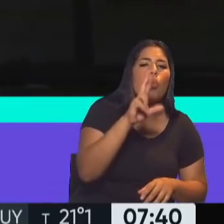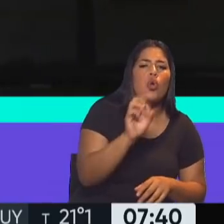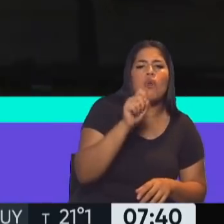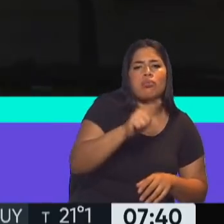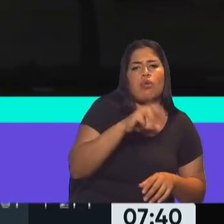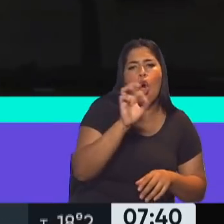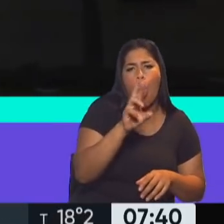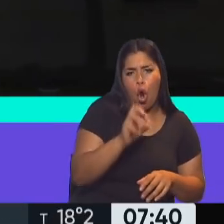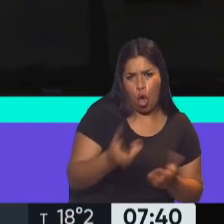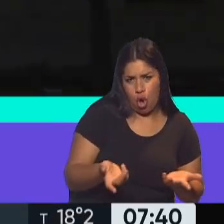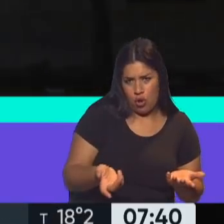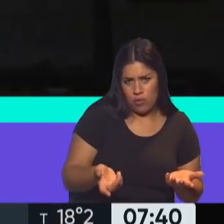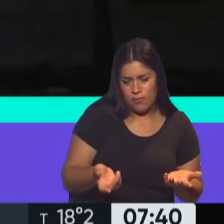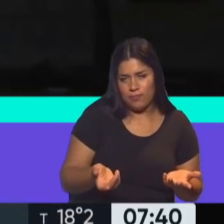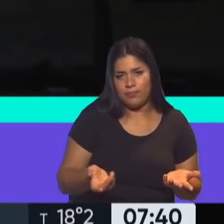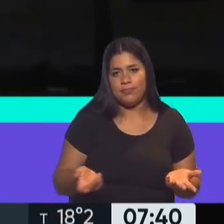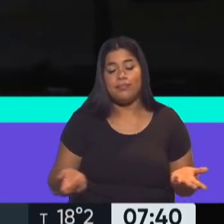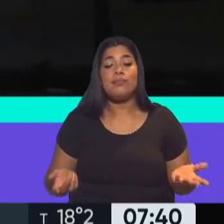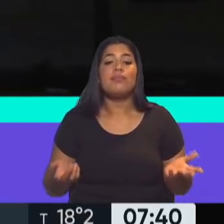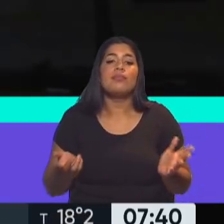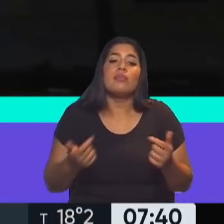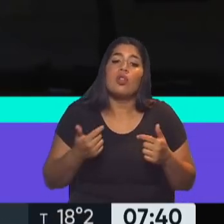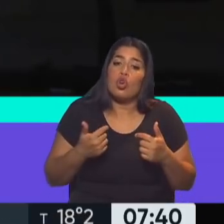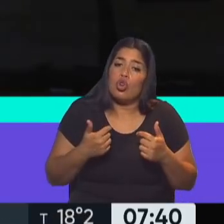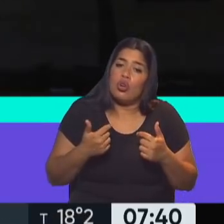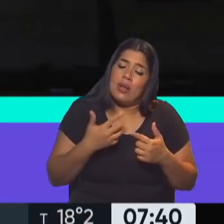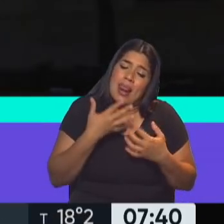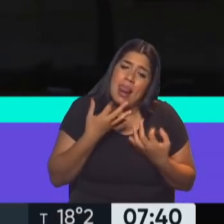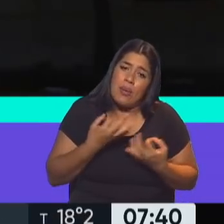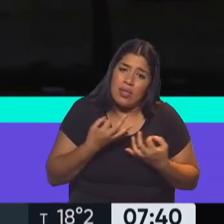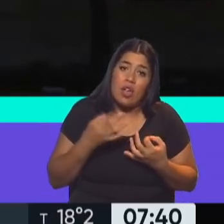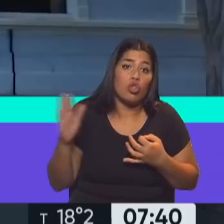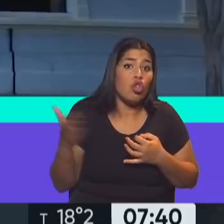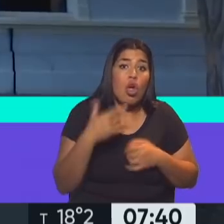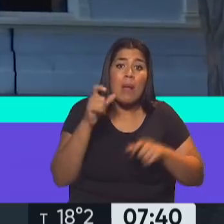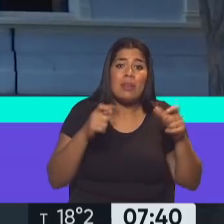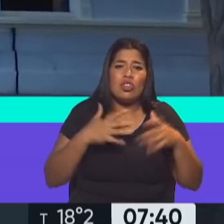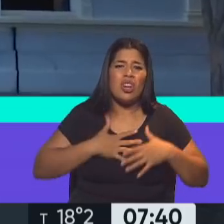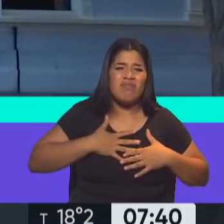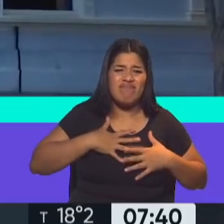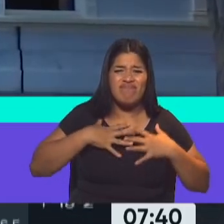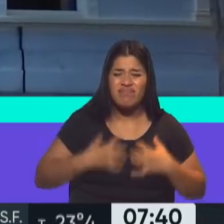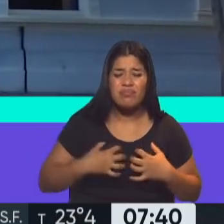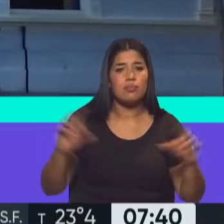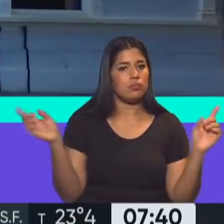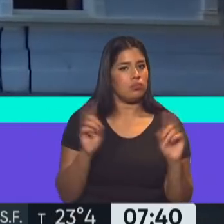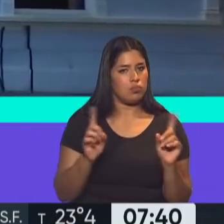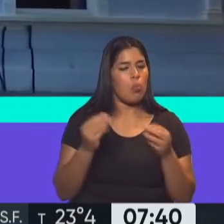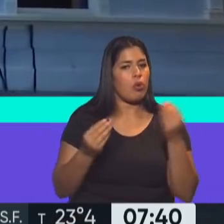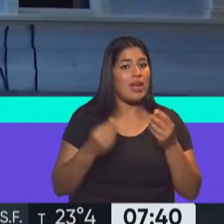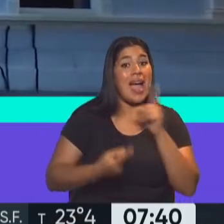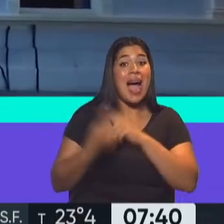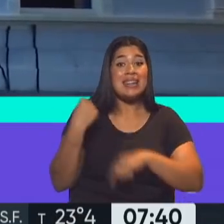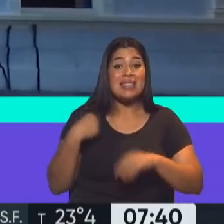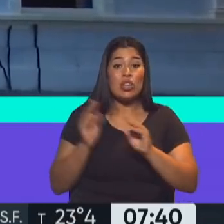esto. Ahora, te tengo que decir que no todos están tristes con la situación, porque la minera Pan American Silver ayer ganó